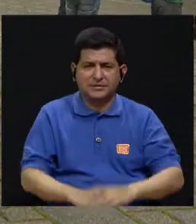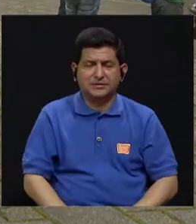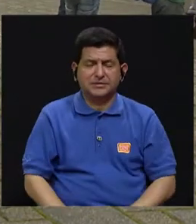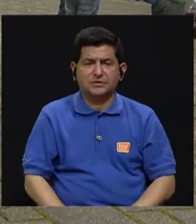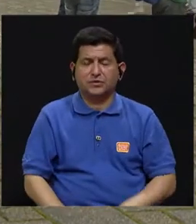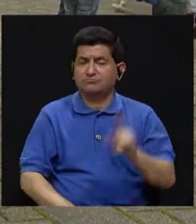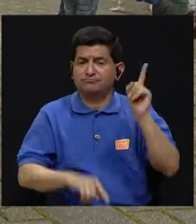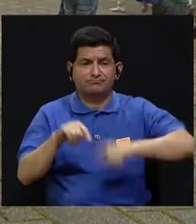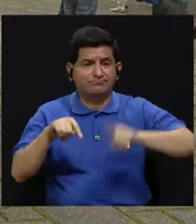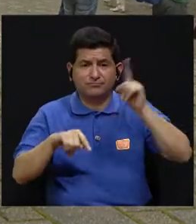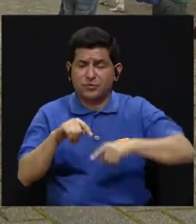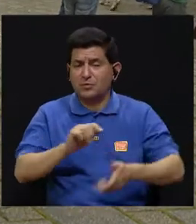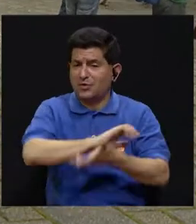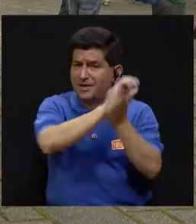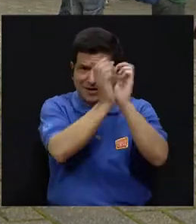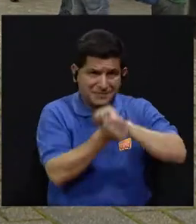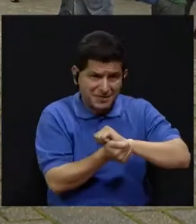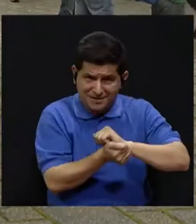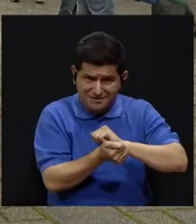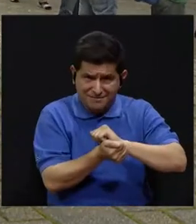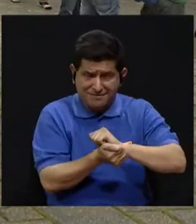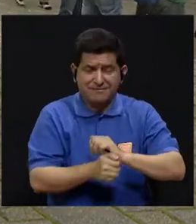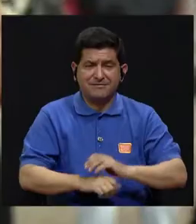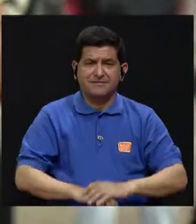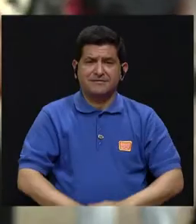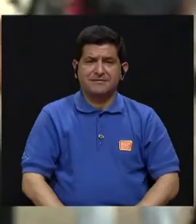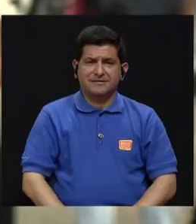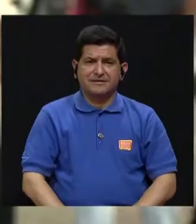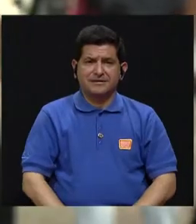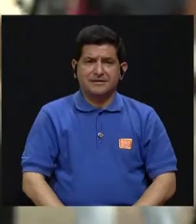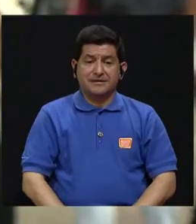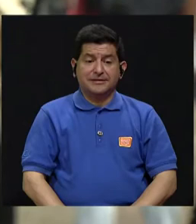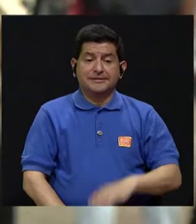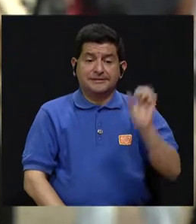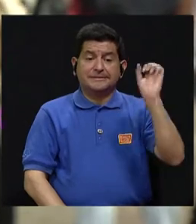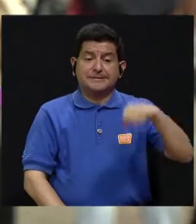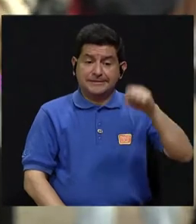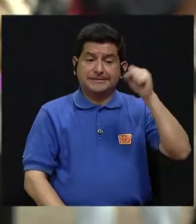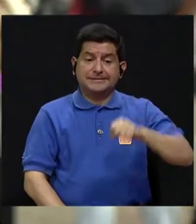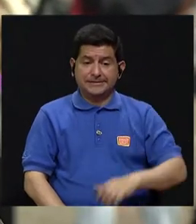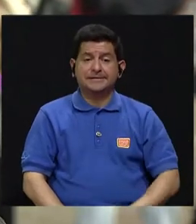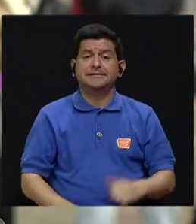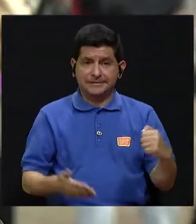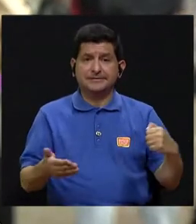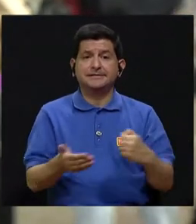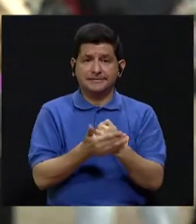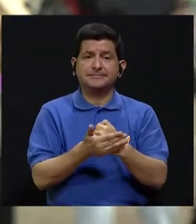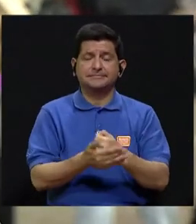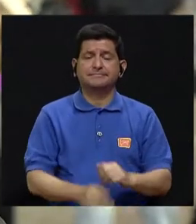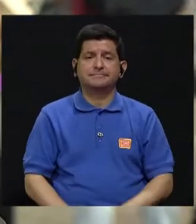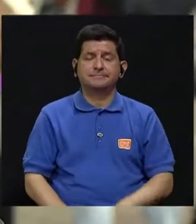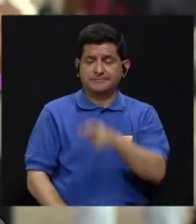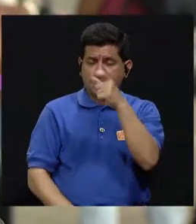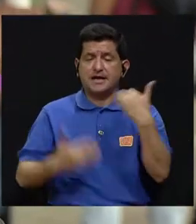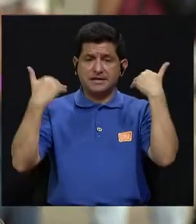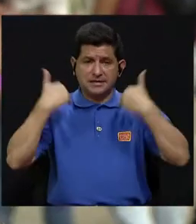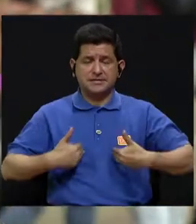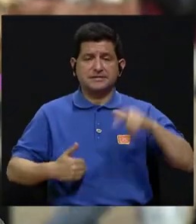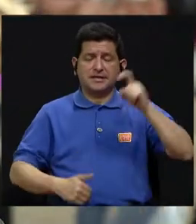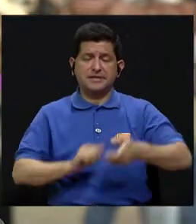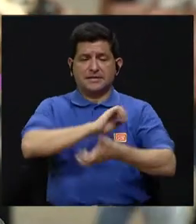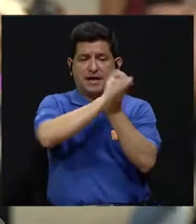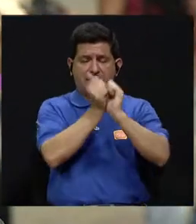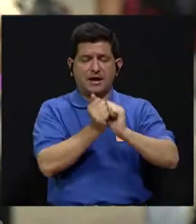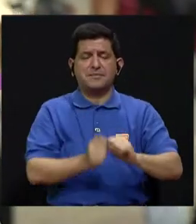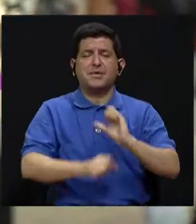en que no va a ser posible poder revertirlo? Pues sí, lamentablemente el ser humano tiene